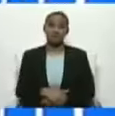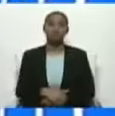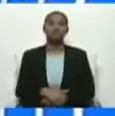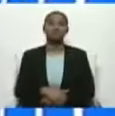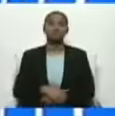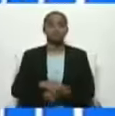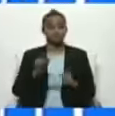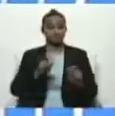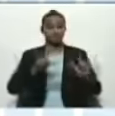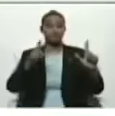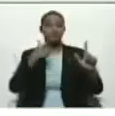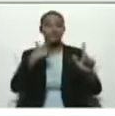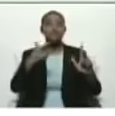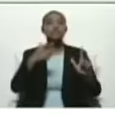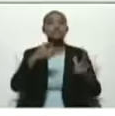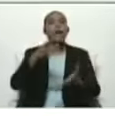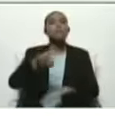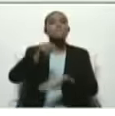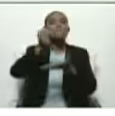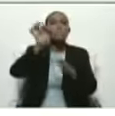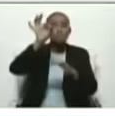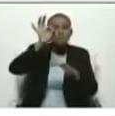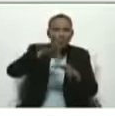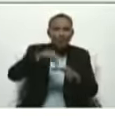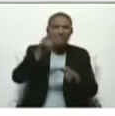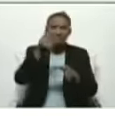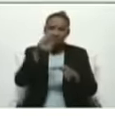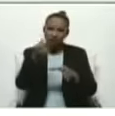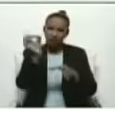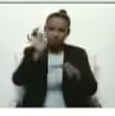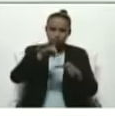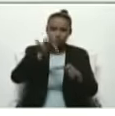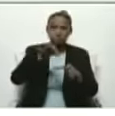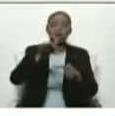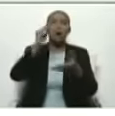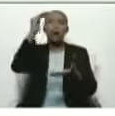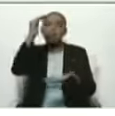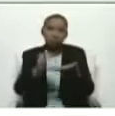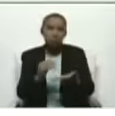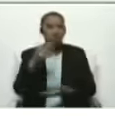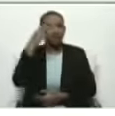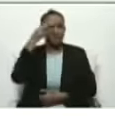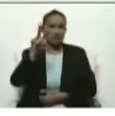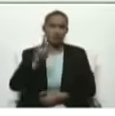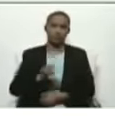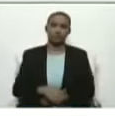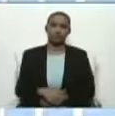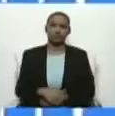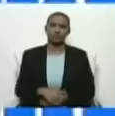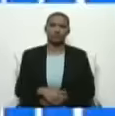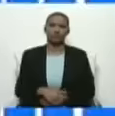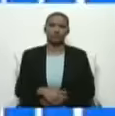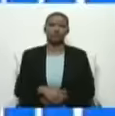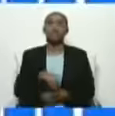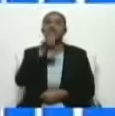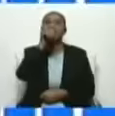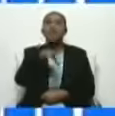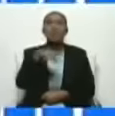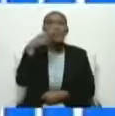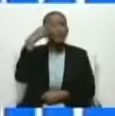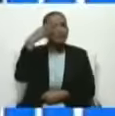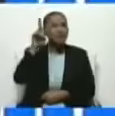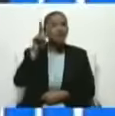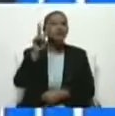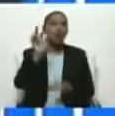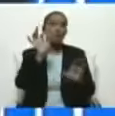de México en uno de los mejores momentos de la economía mexicana en su historia. Cae la Bolsa de